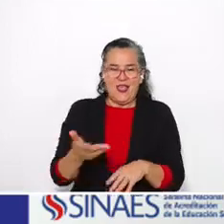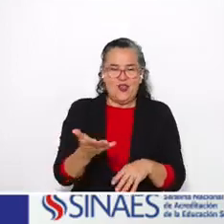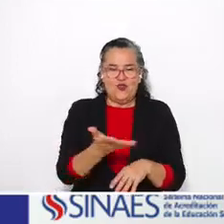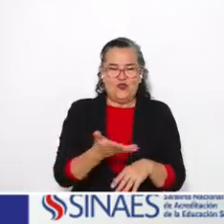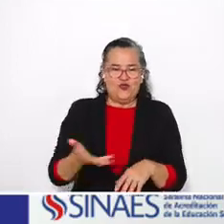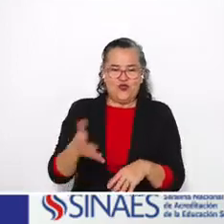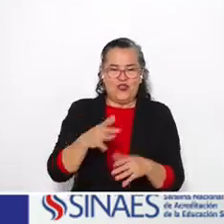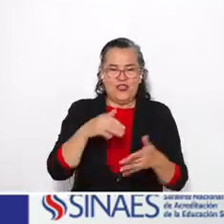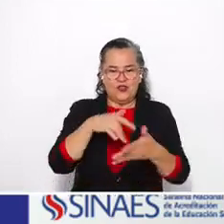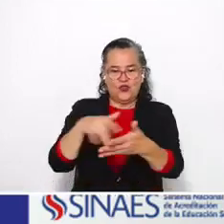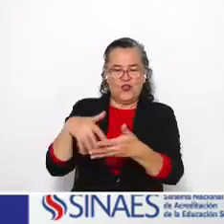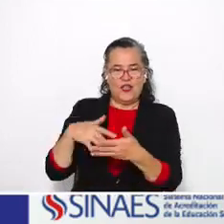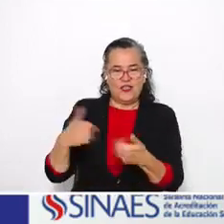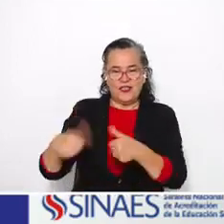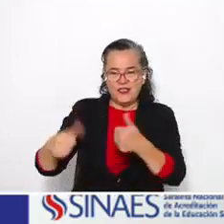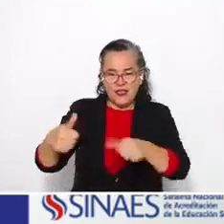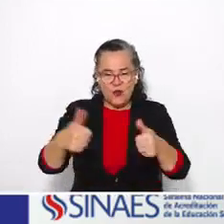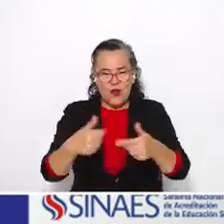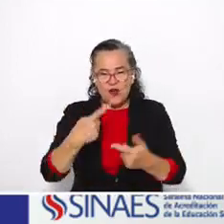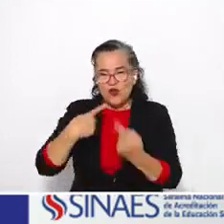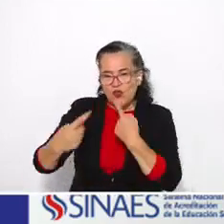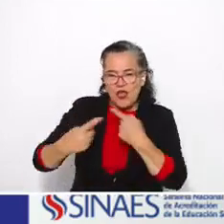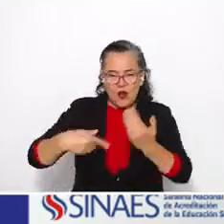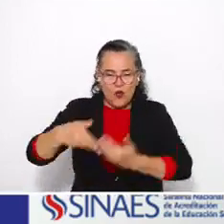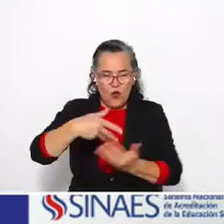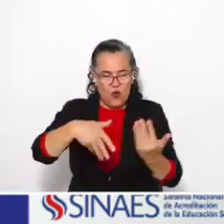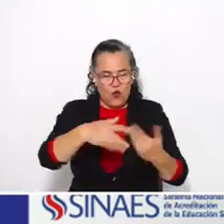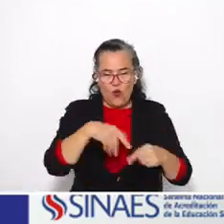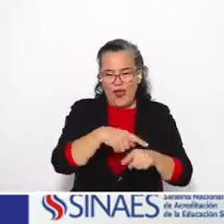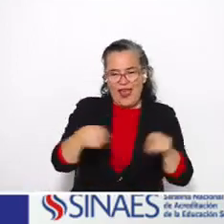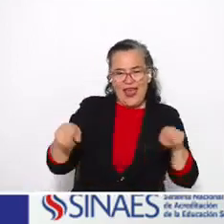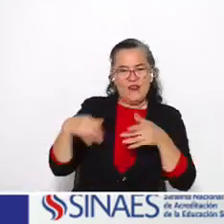Es otra forma de dialogar y de entenderse entre ellos.